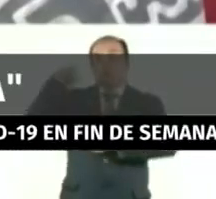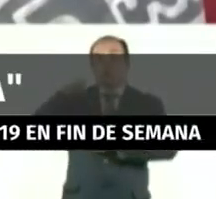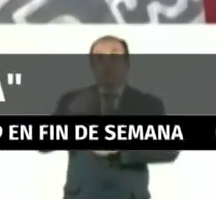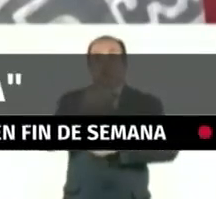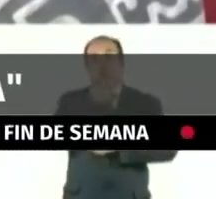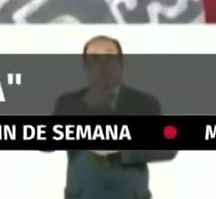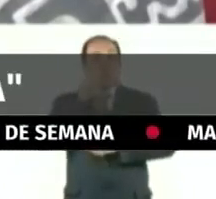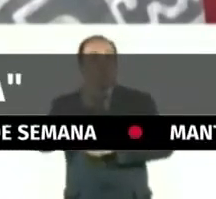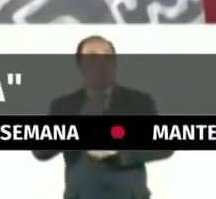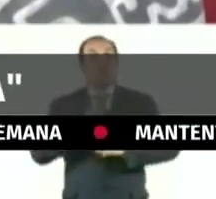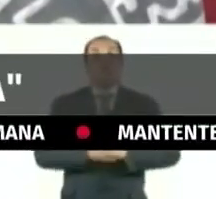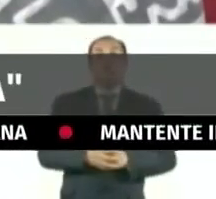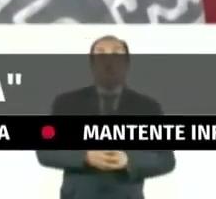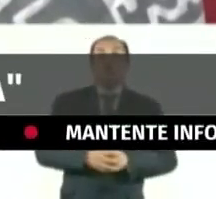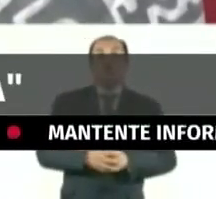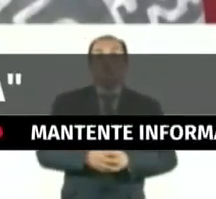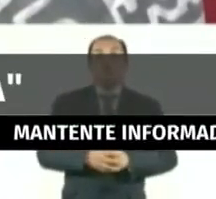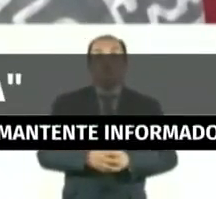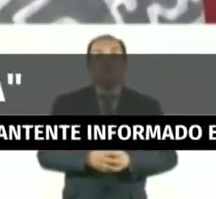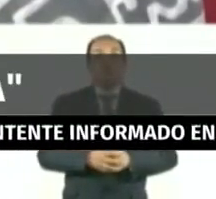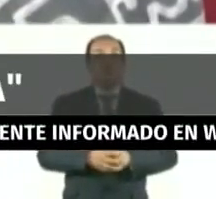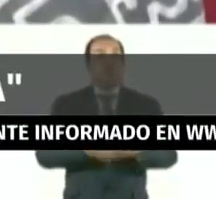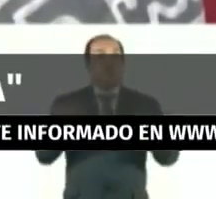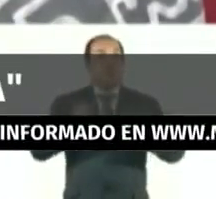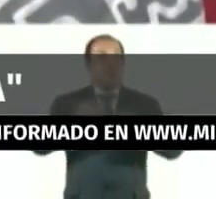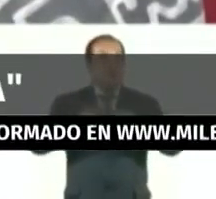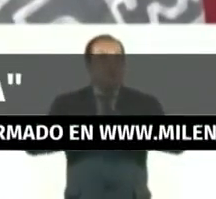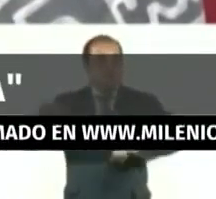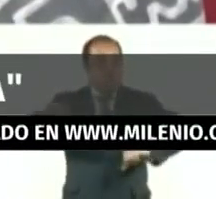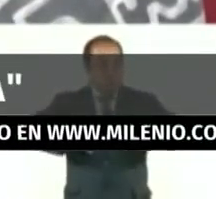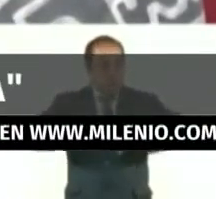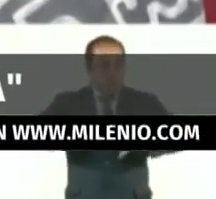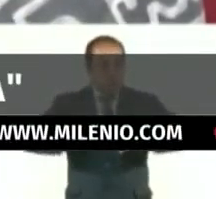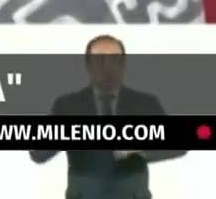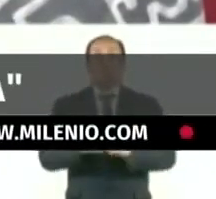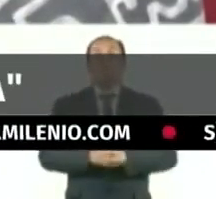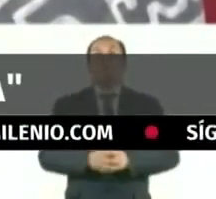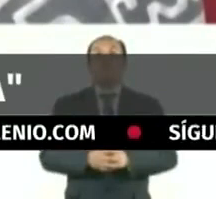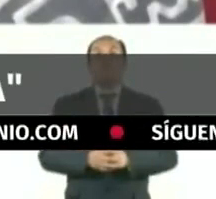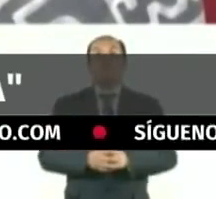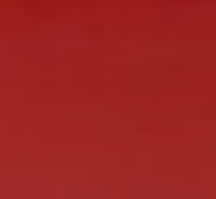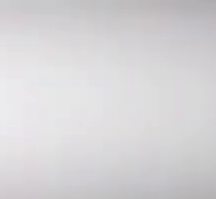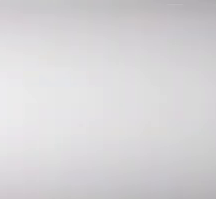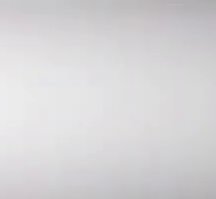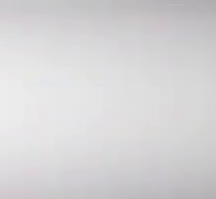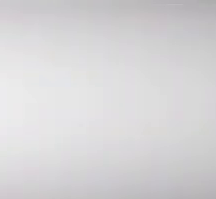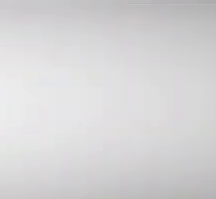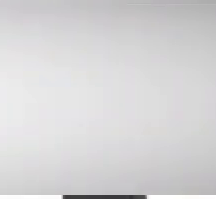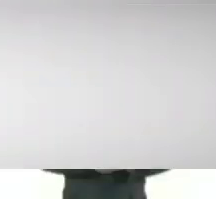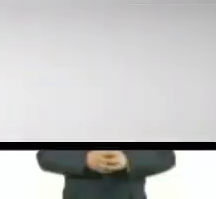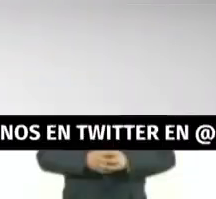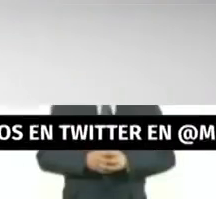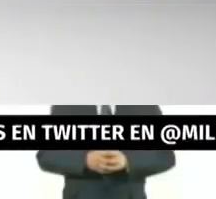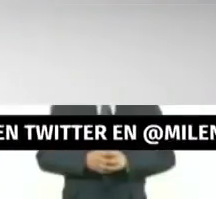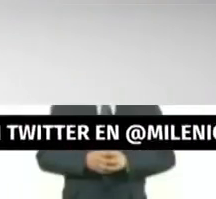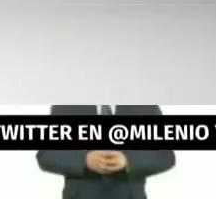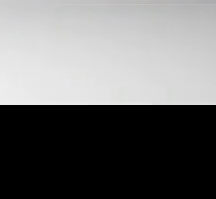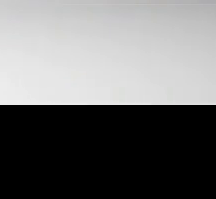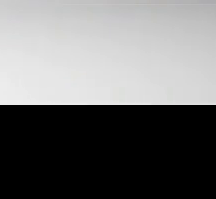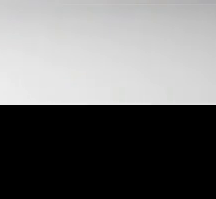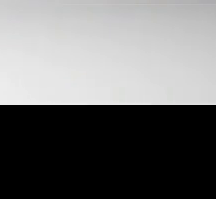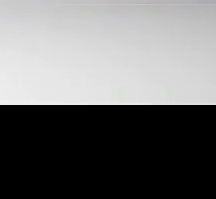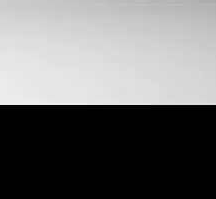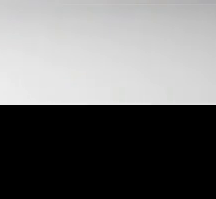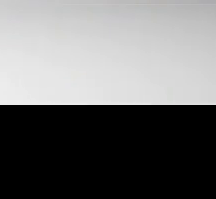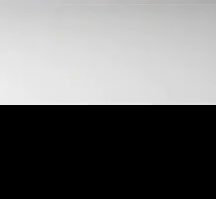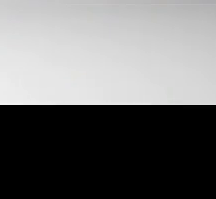la mandataria capitalina. Te agradecemos este reporte, Alma Paola Wong. Regresamos contigo más adelante. Muy buenas tardes. Buenas tardes.